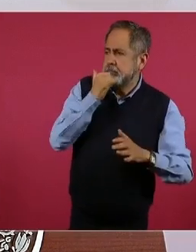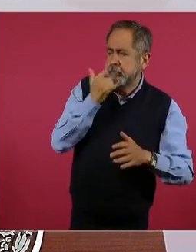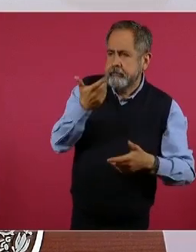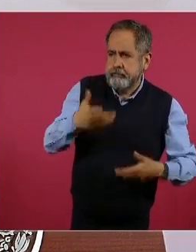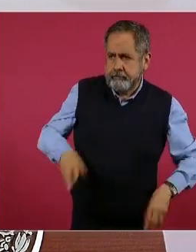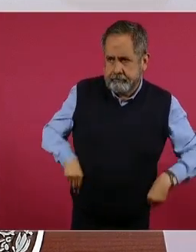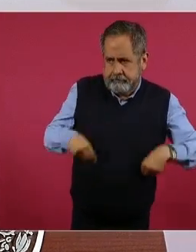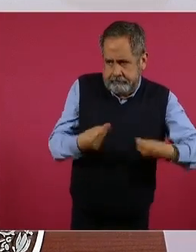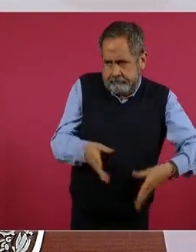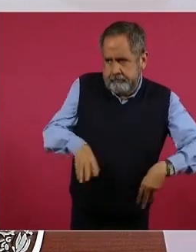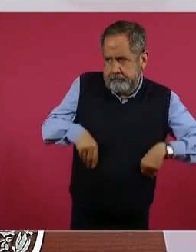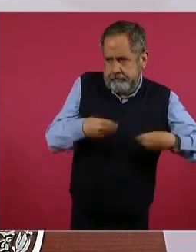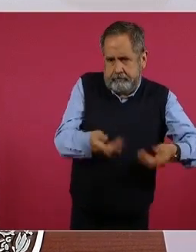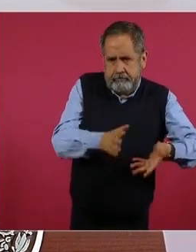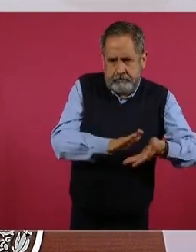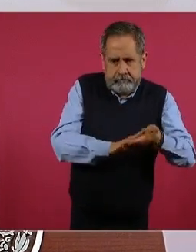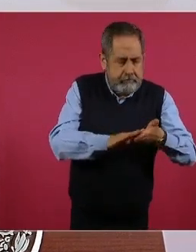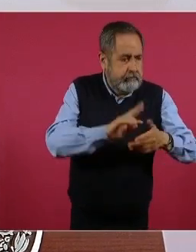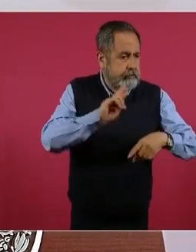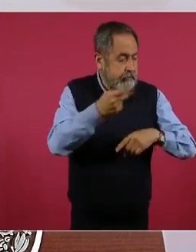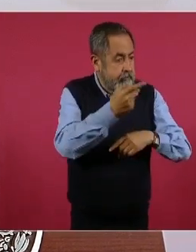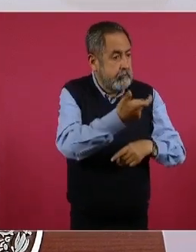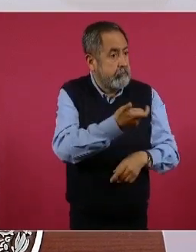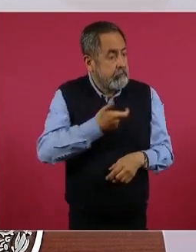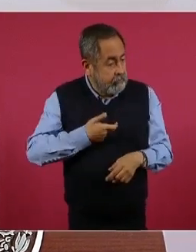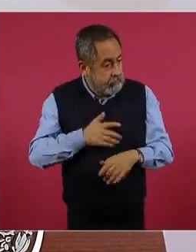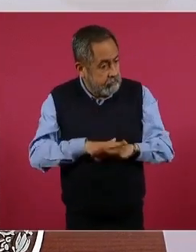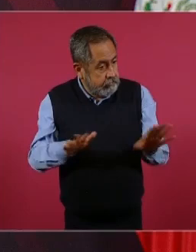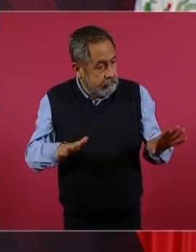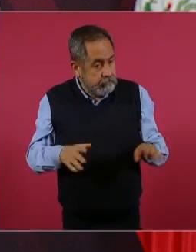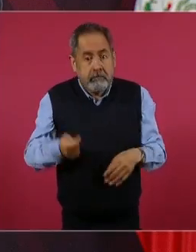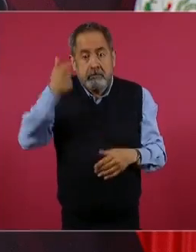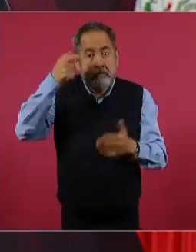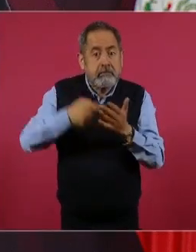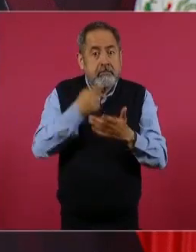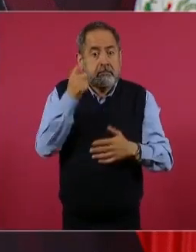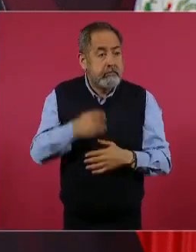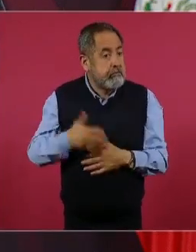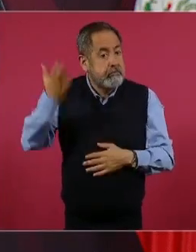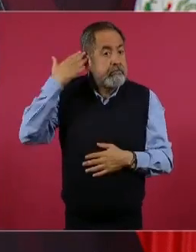en que nos devuelven dinero, porque eso